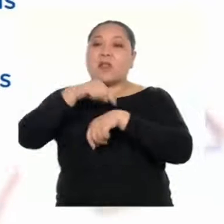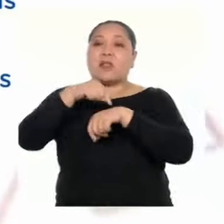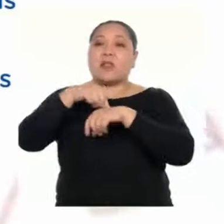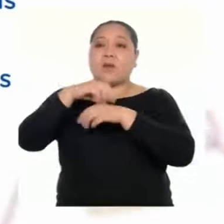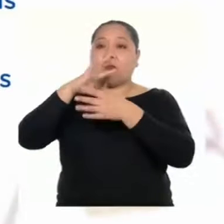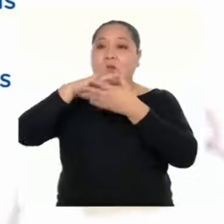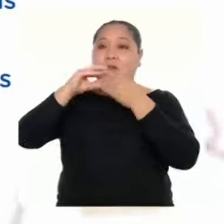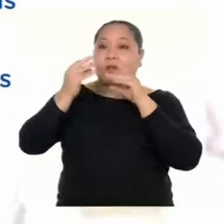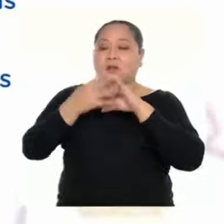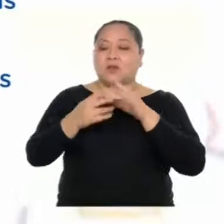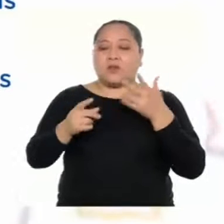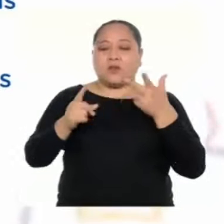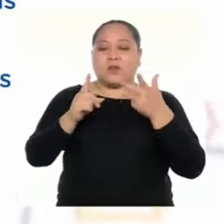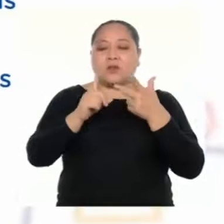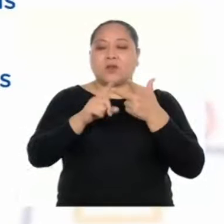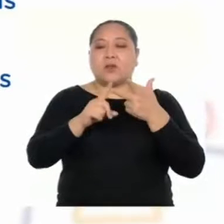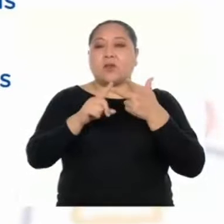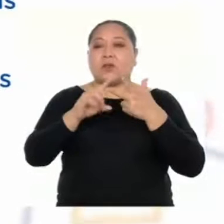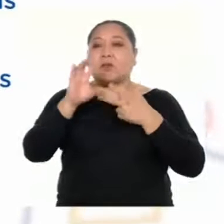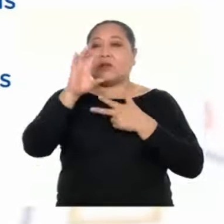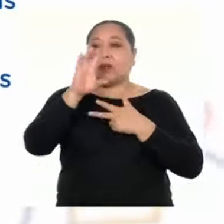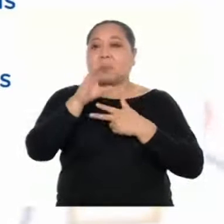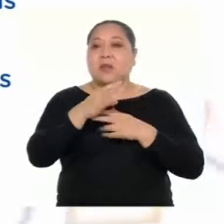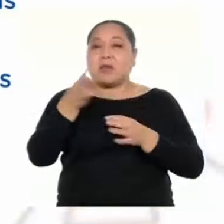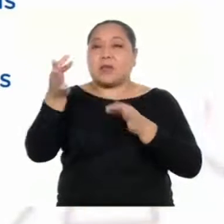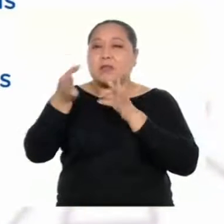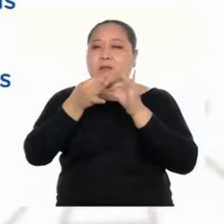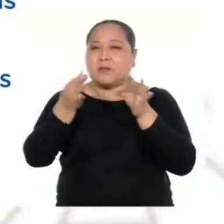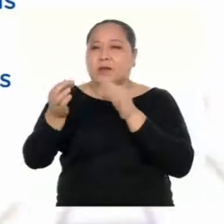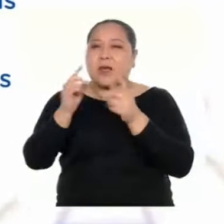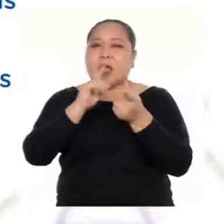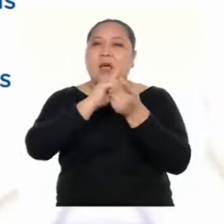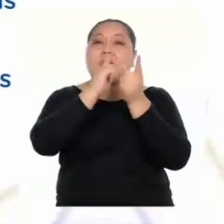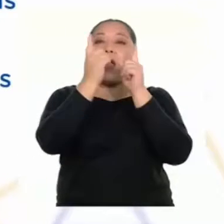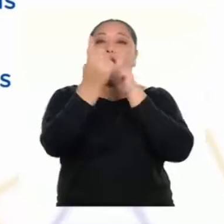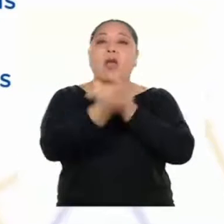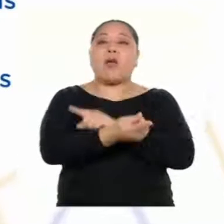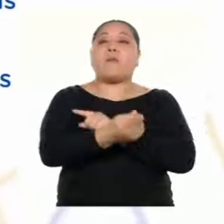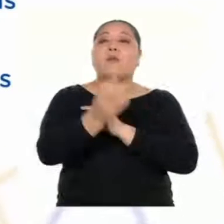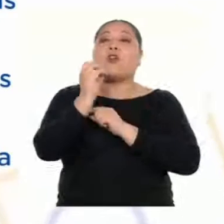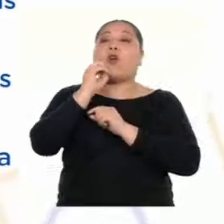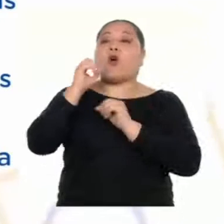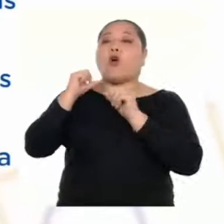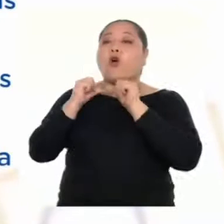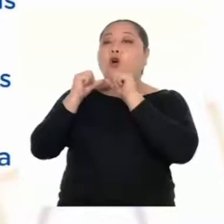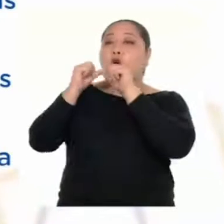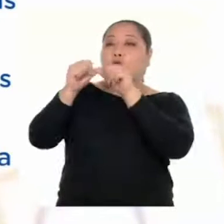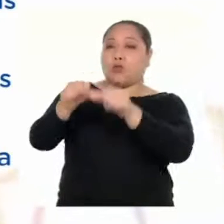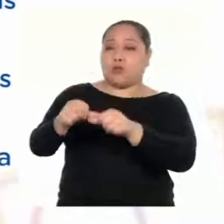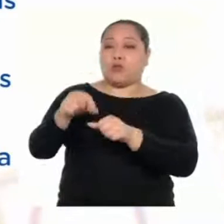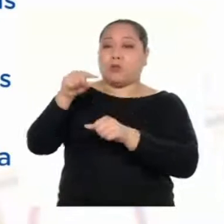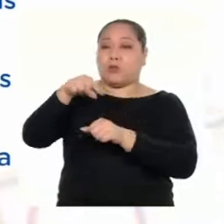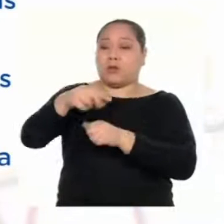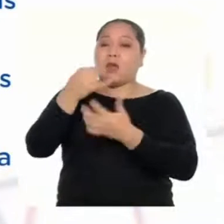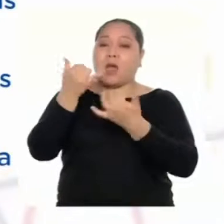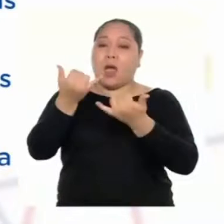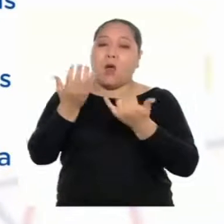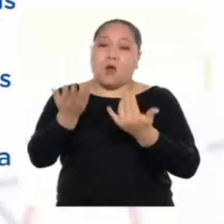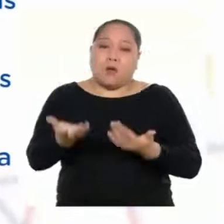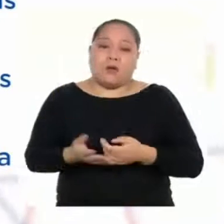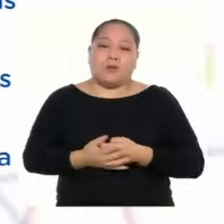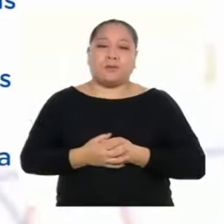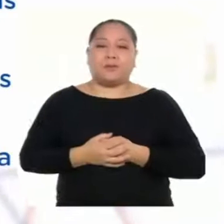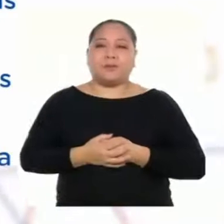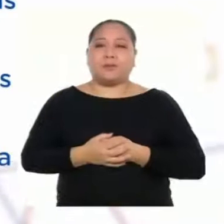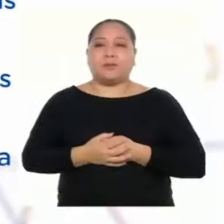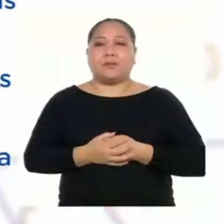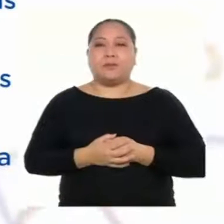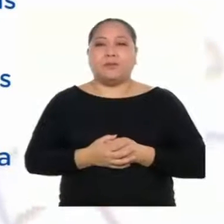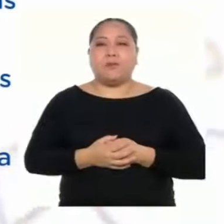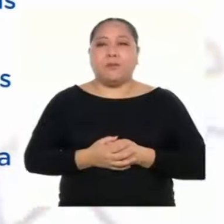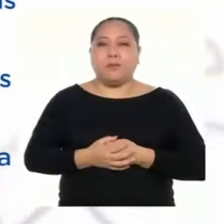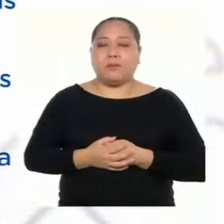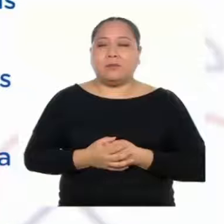histórico. Y C. Explicar los cambios y permanencias respecto de la actualidad.